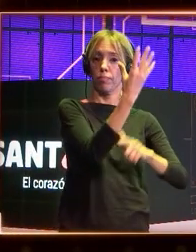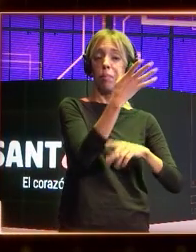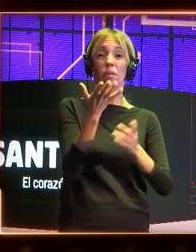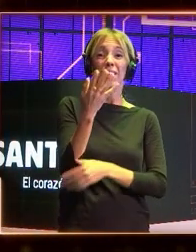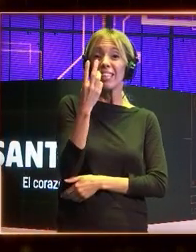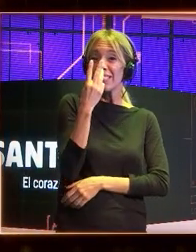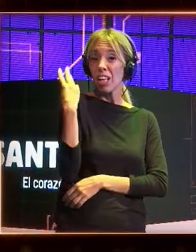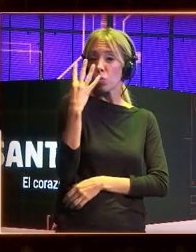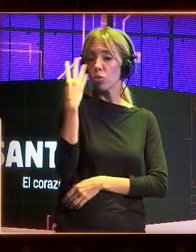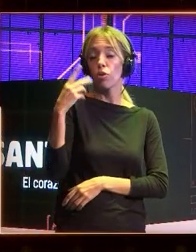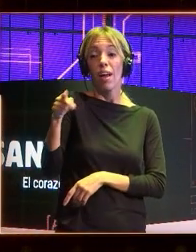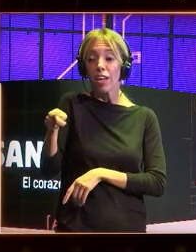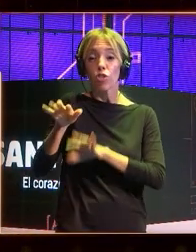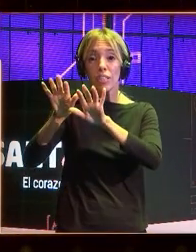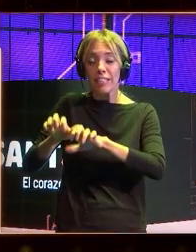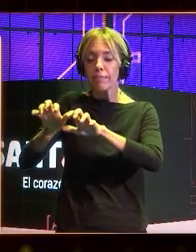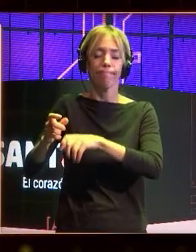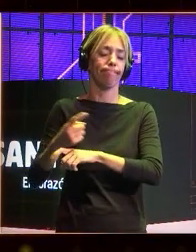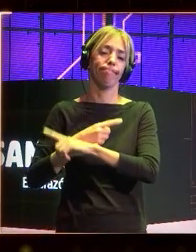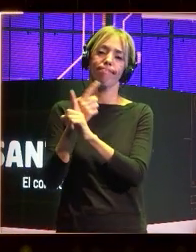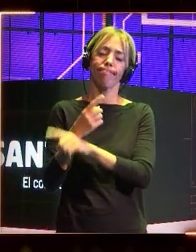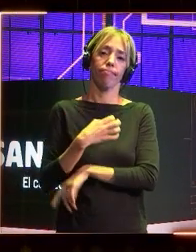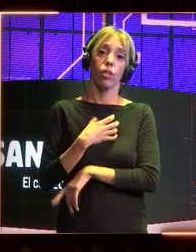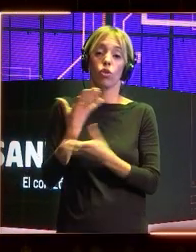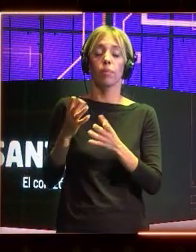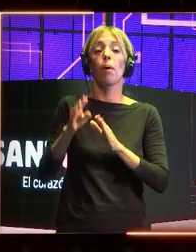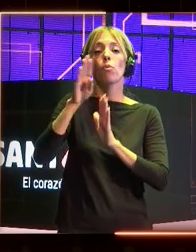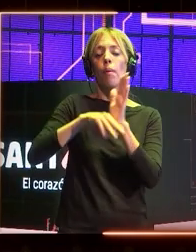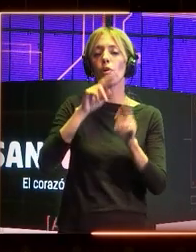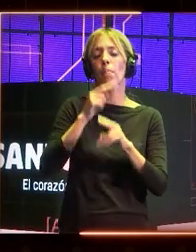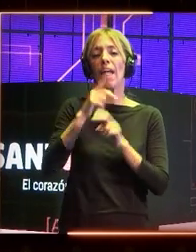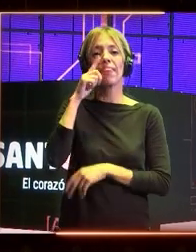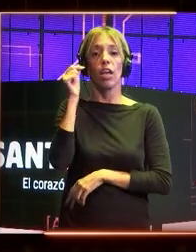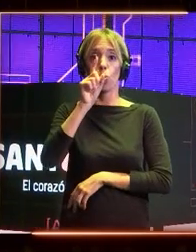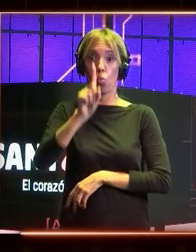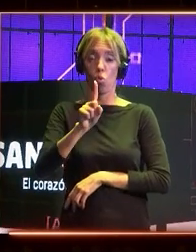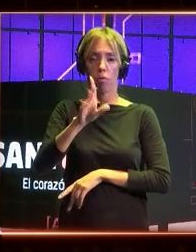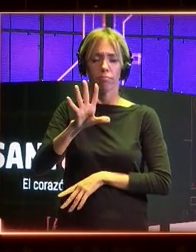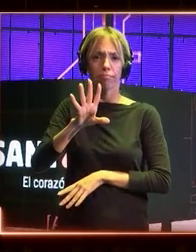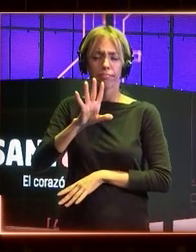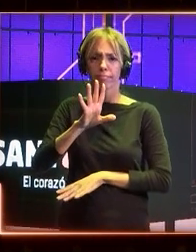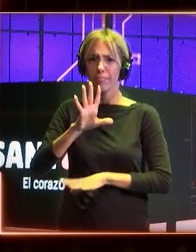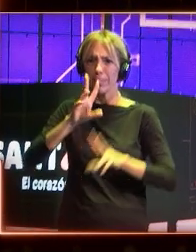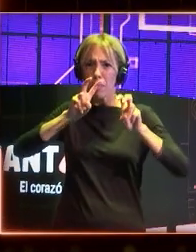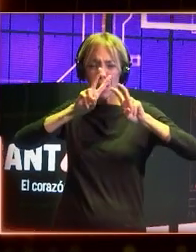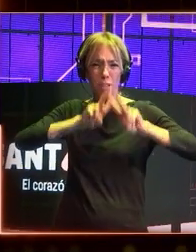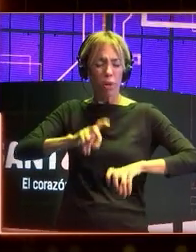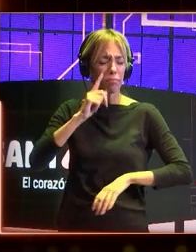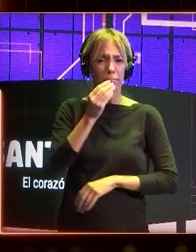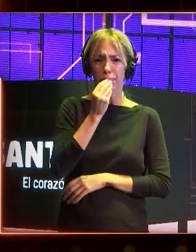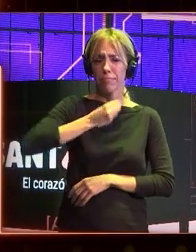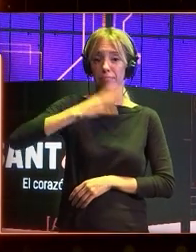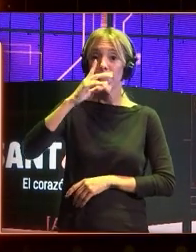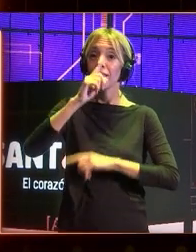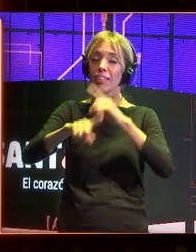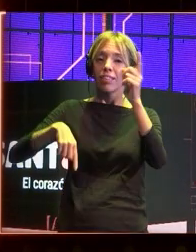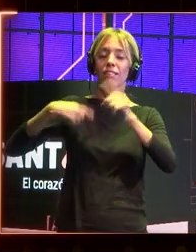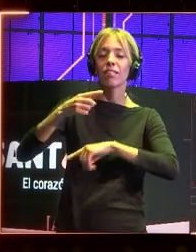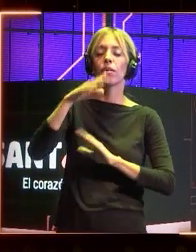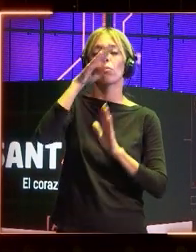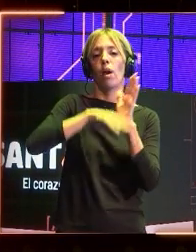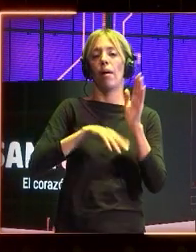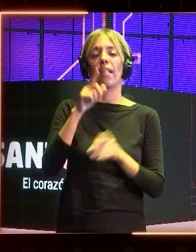años Esto no se podía hacer y salió d 1 y d uno fue espectacular a nivel de investigación y luego Un año más tarde salió